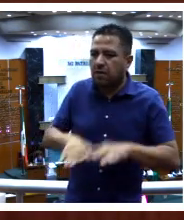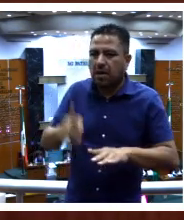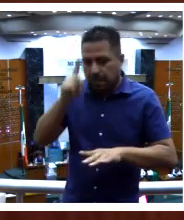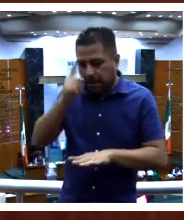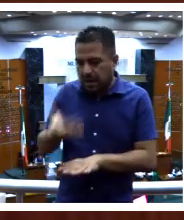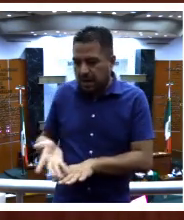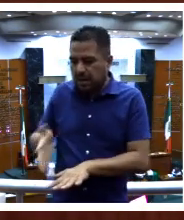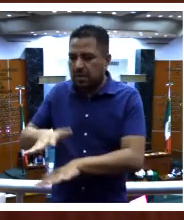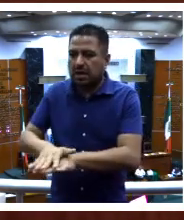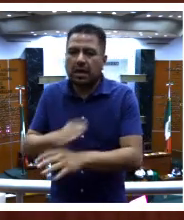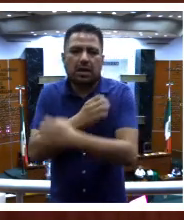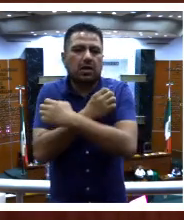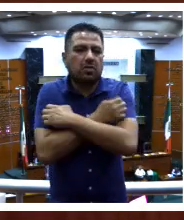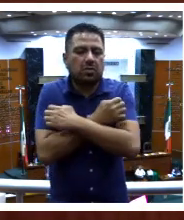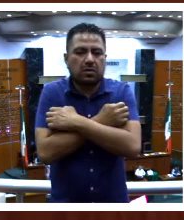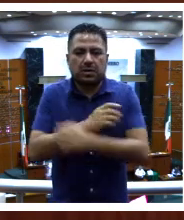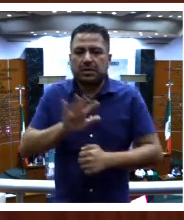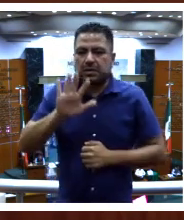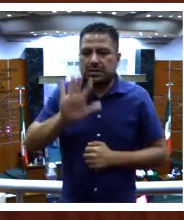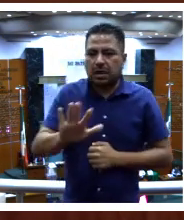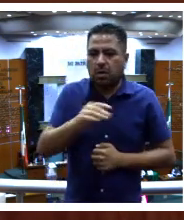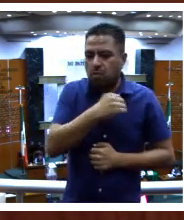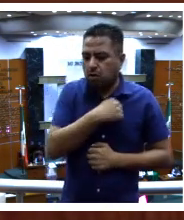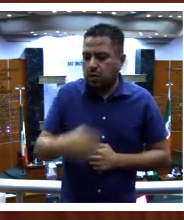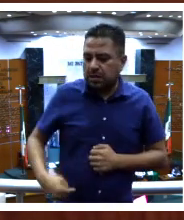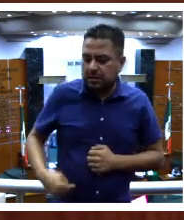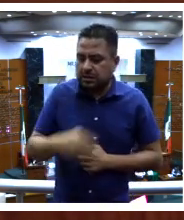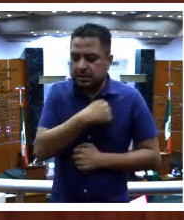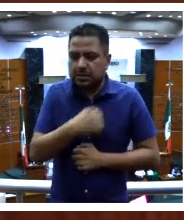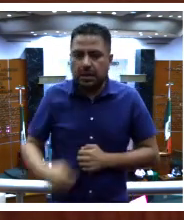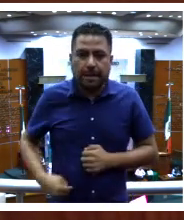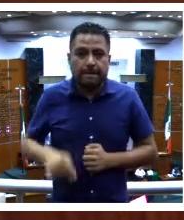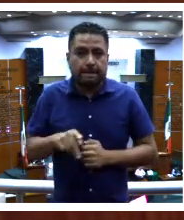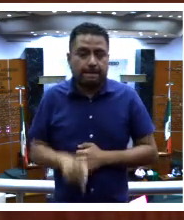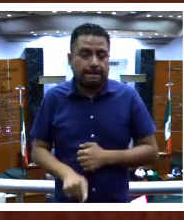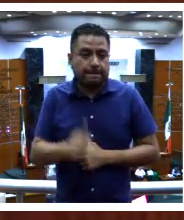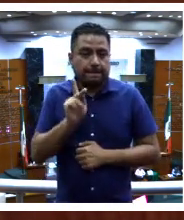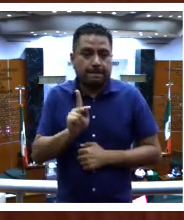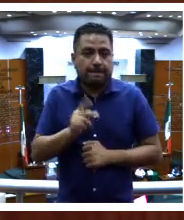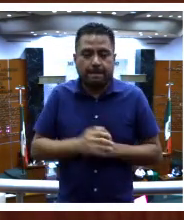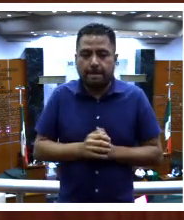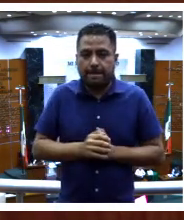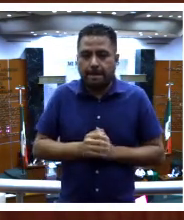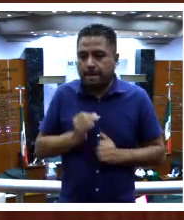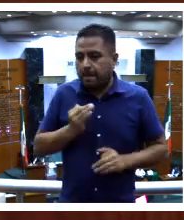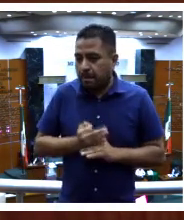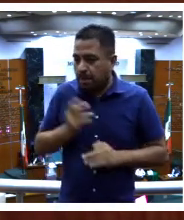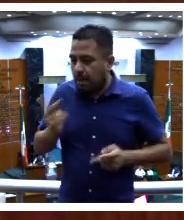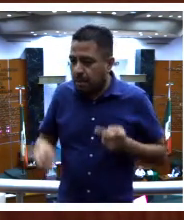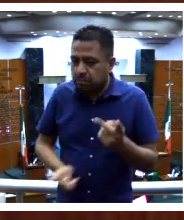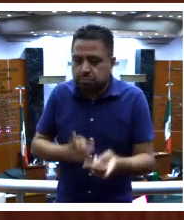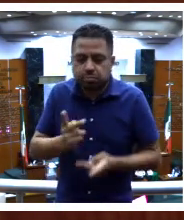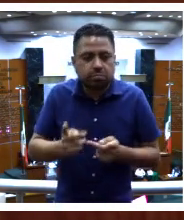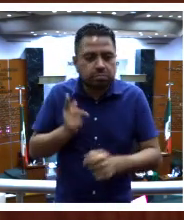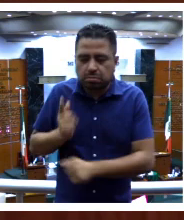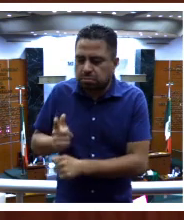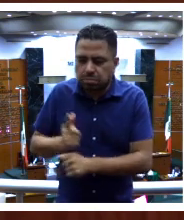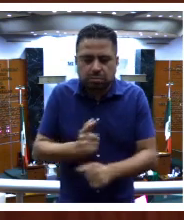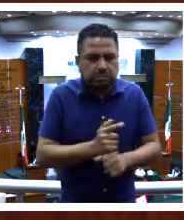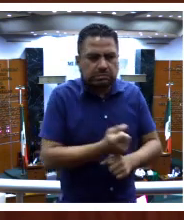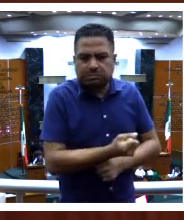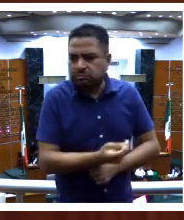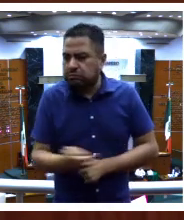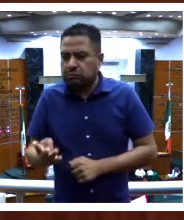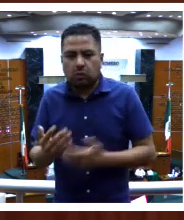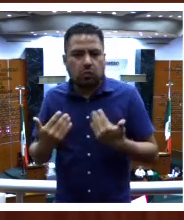la integración educativa en 5 municipios. Sin embargo, durante la consulta encontramos numerosos casos